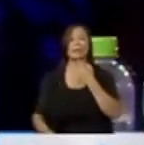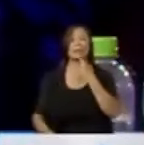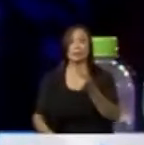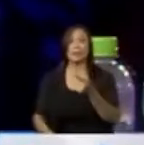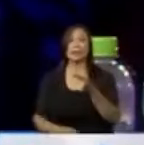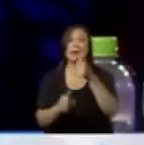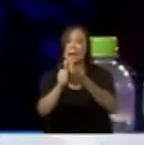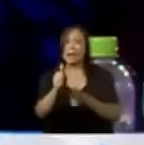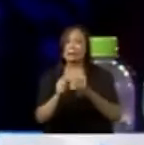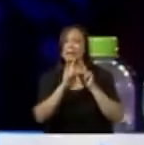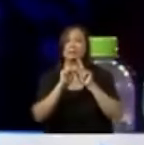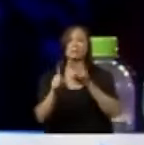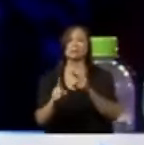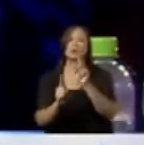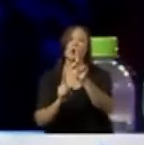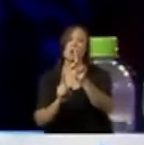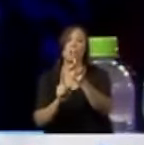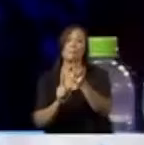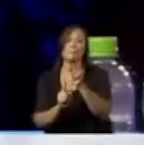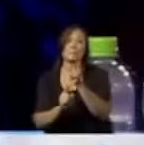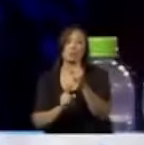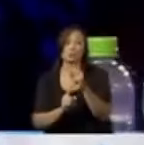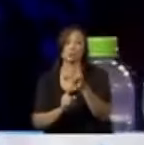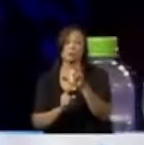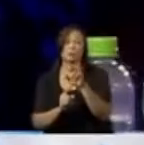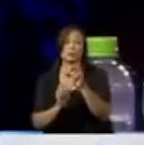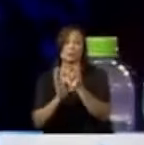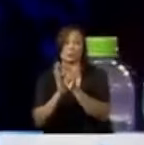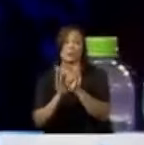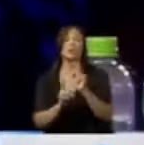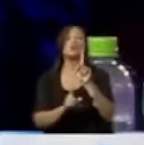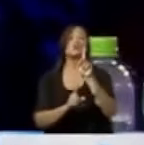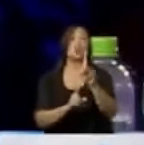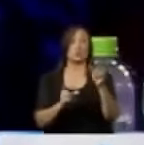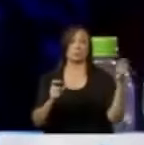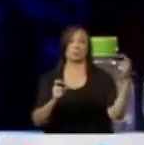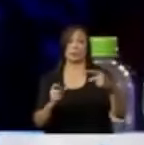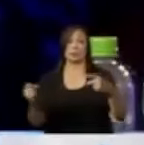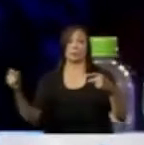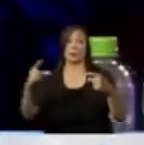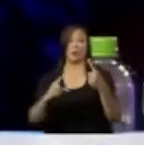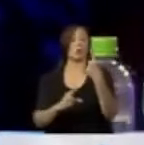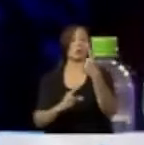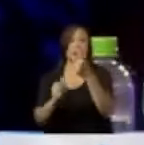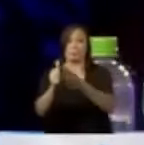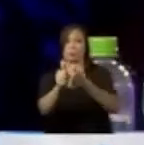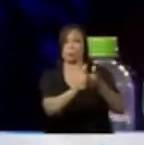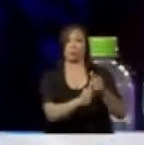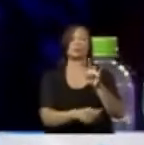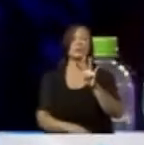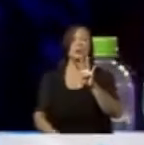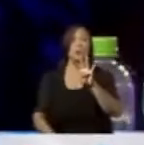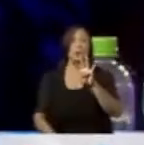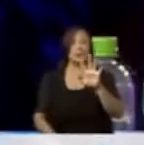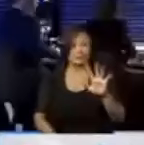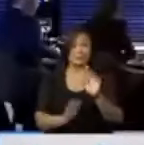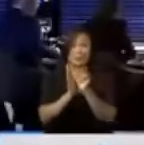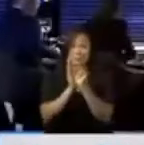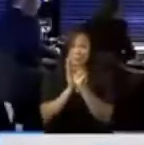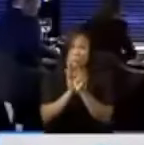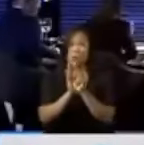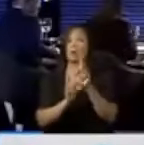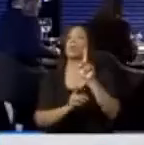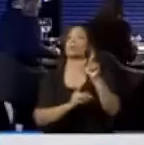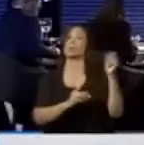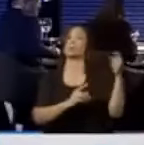reitero, cada respuesta 1 minuto 30 segundos y una sola réplica por candidato de 45 segundos. Es